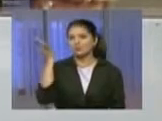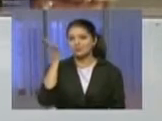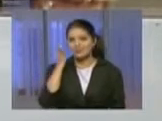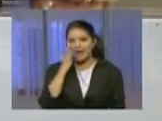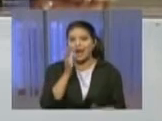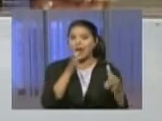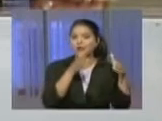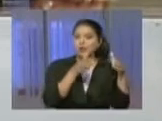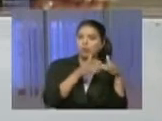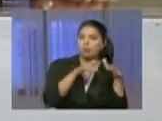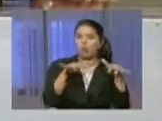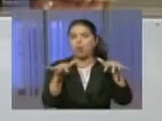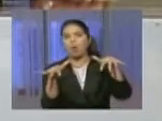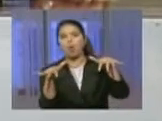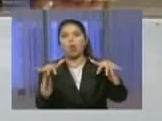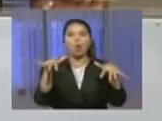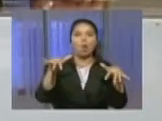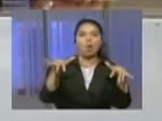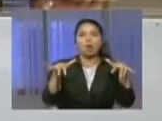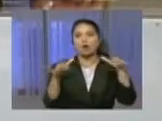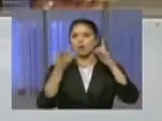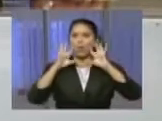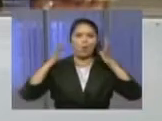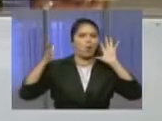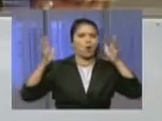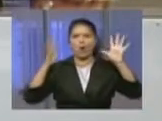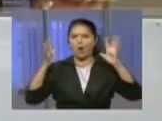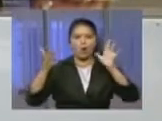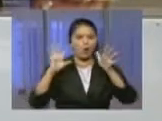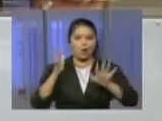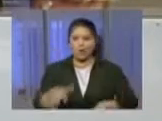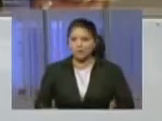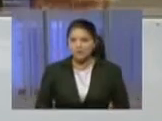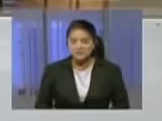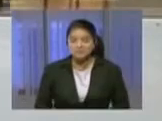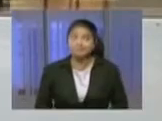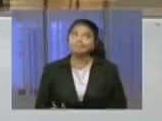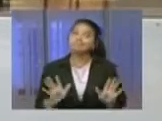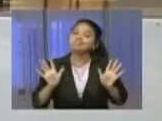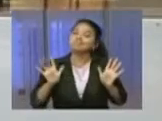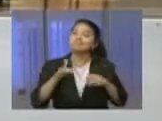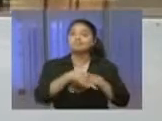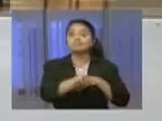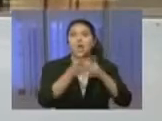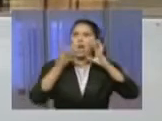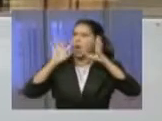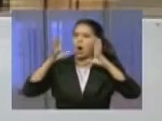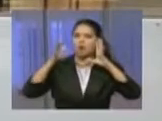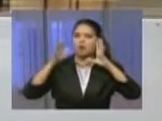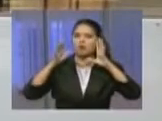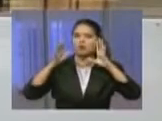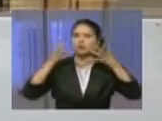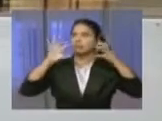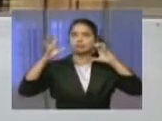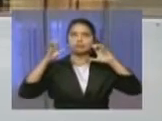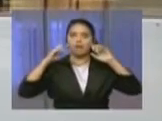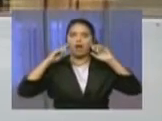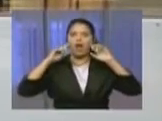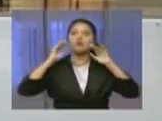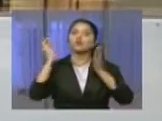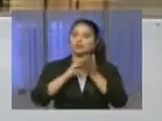Ramos alu andan como locos bueno ellos les toca doble trabajo ponerse locos y dejar la loquera